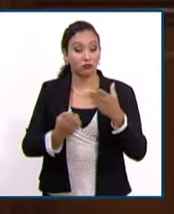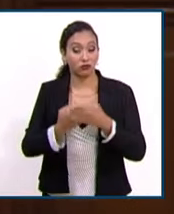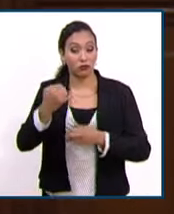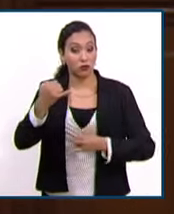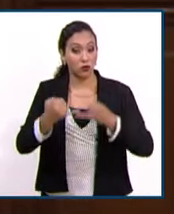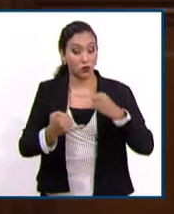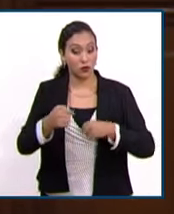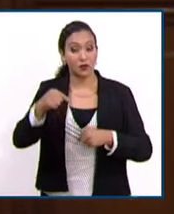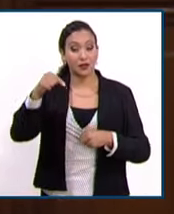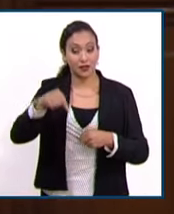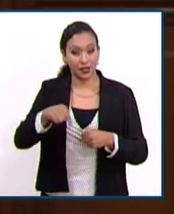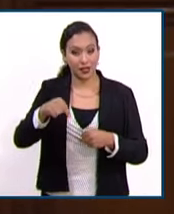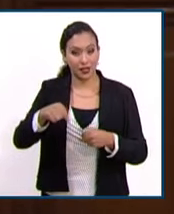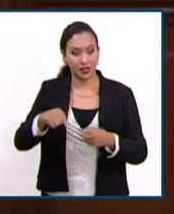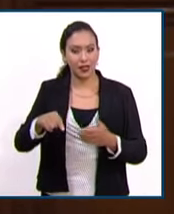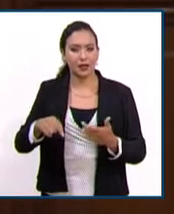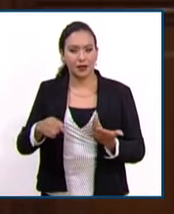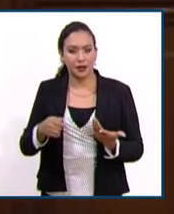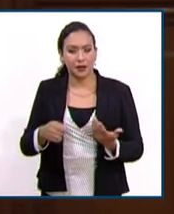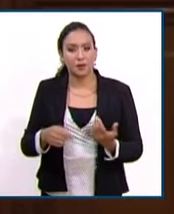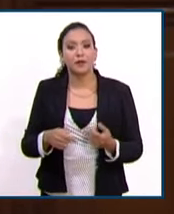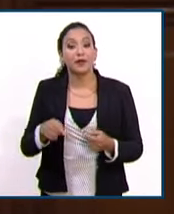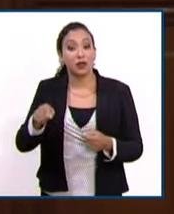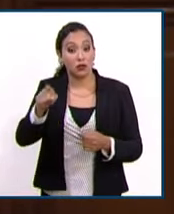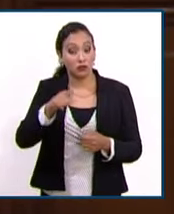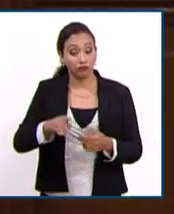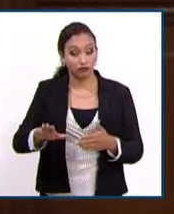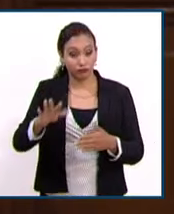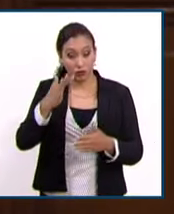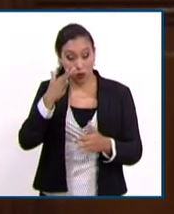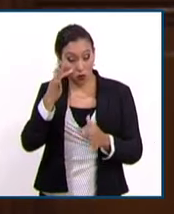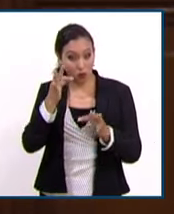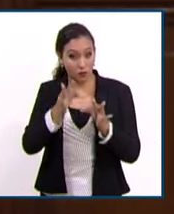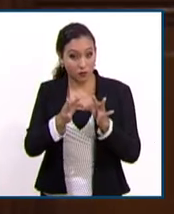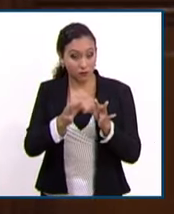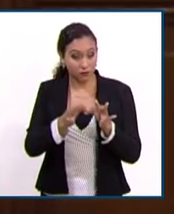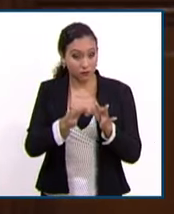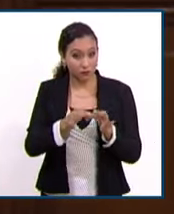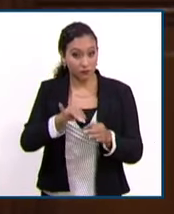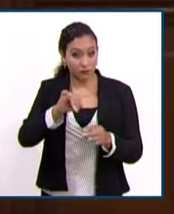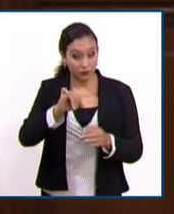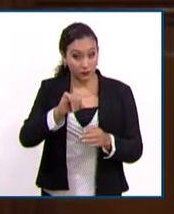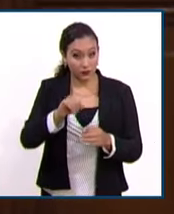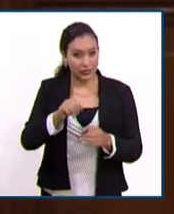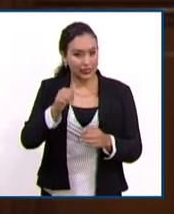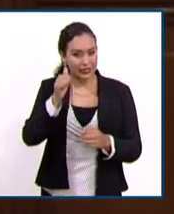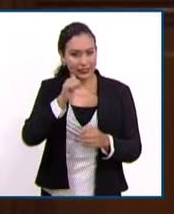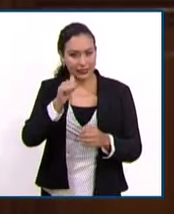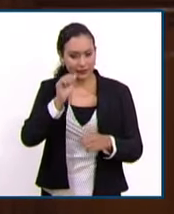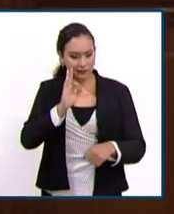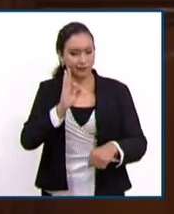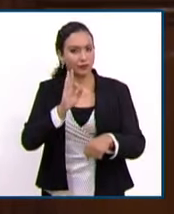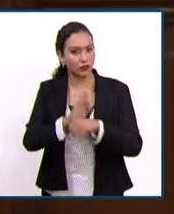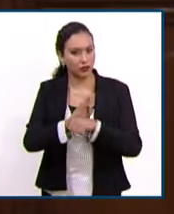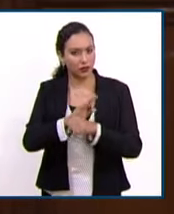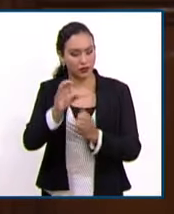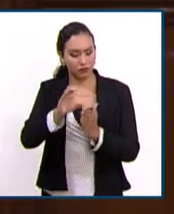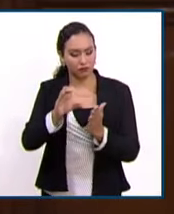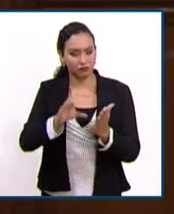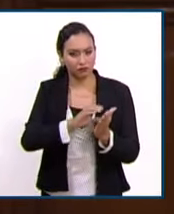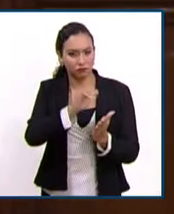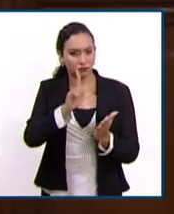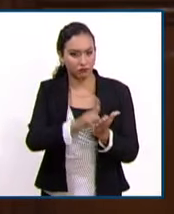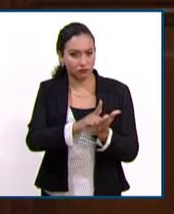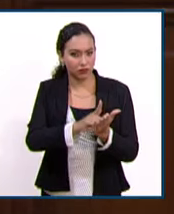de distrito que se os ha conferido y guardar y hacer guardar